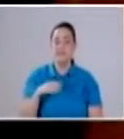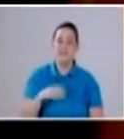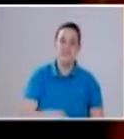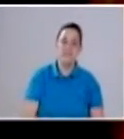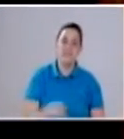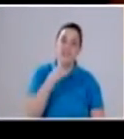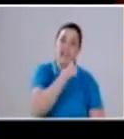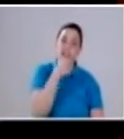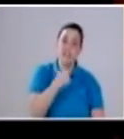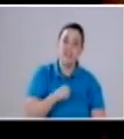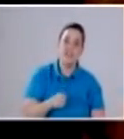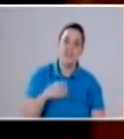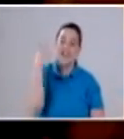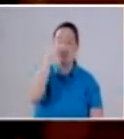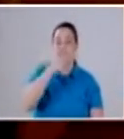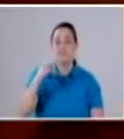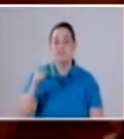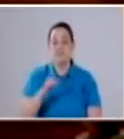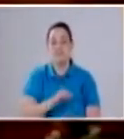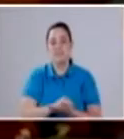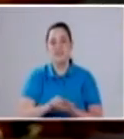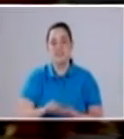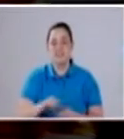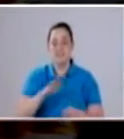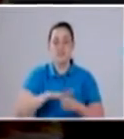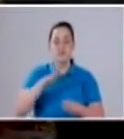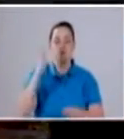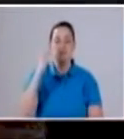Santo, promesa del Padre.